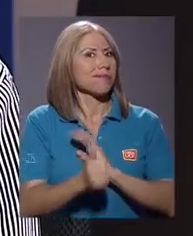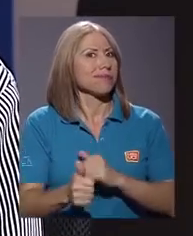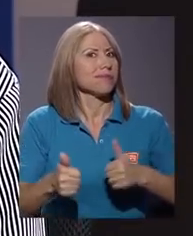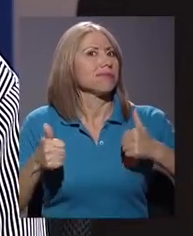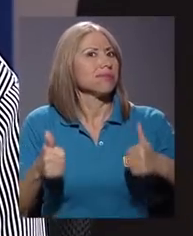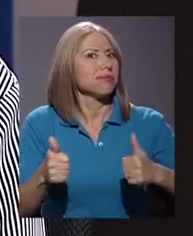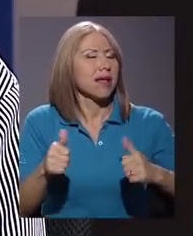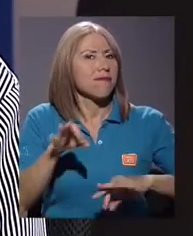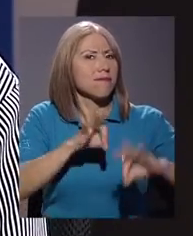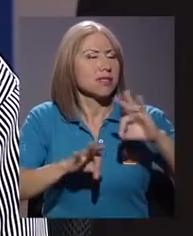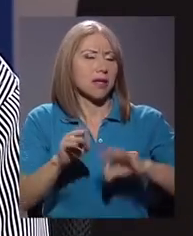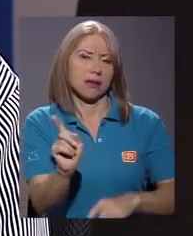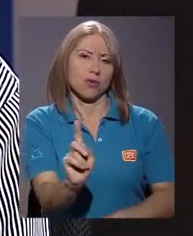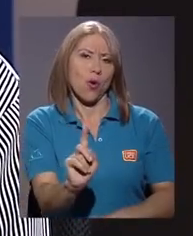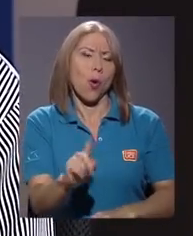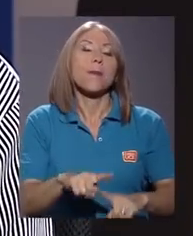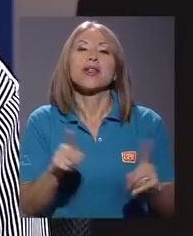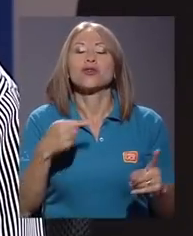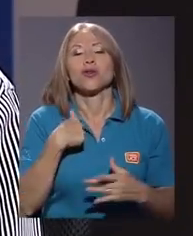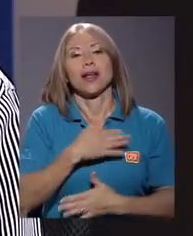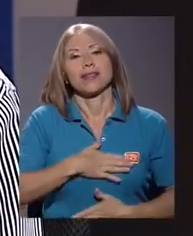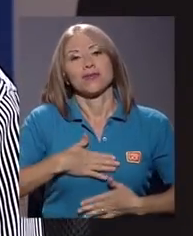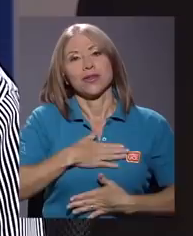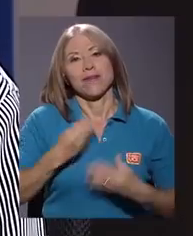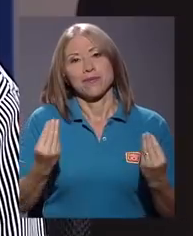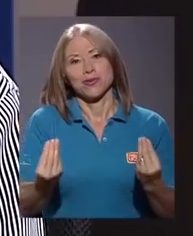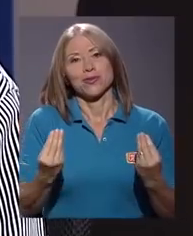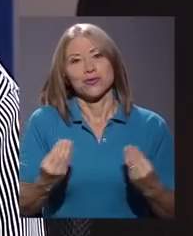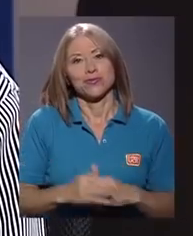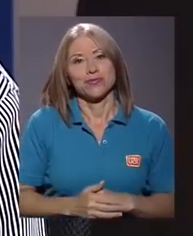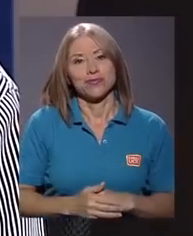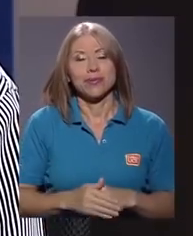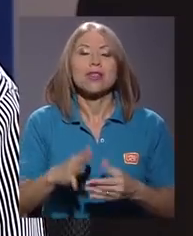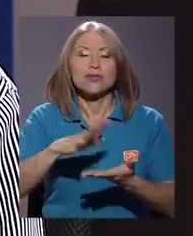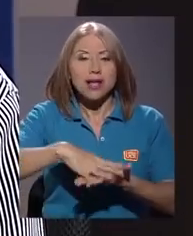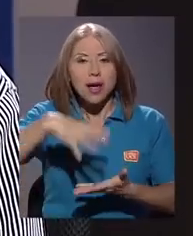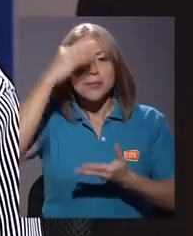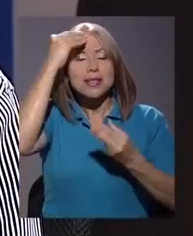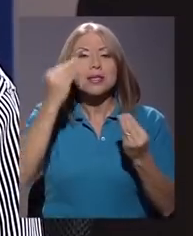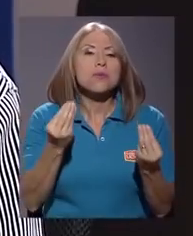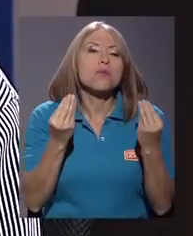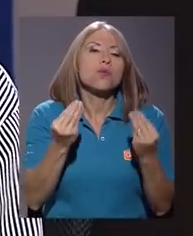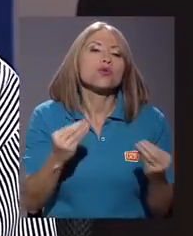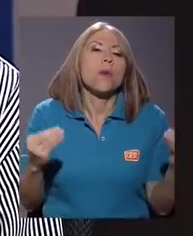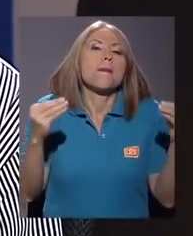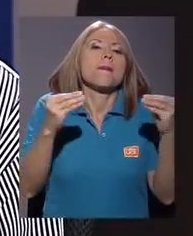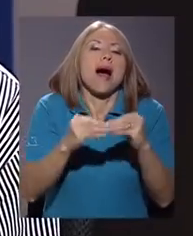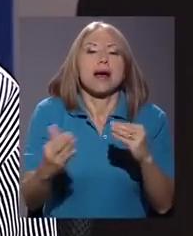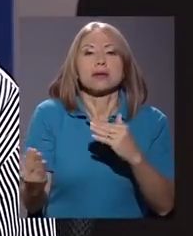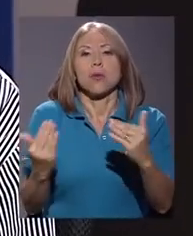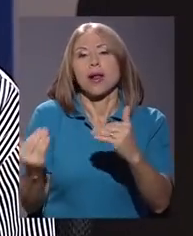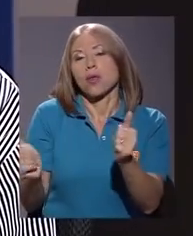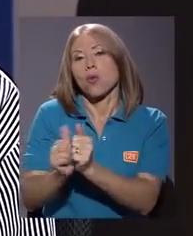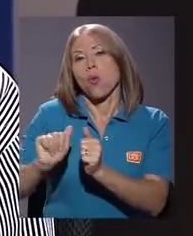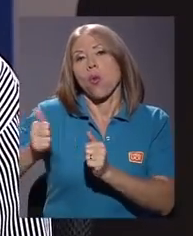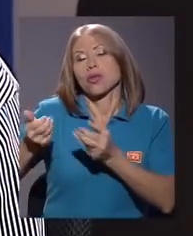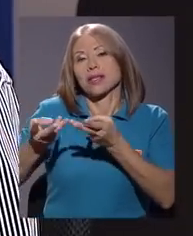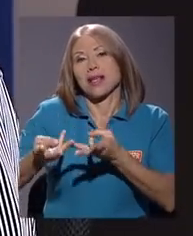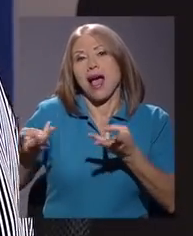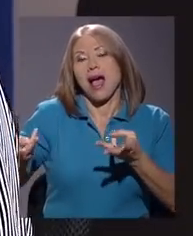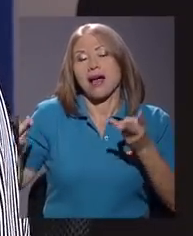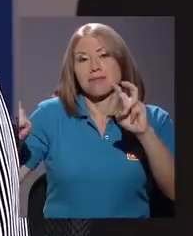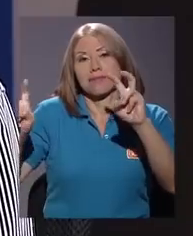esta asignatura pero sí la disfrutaba mucho entonces aprendí mucho más que tal vez en otras asignaturas